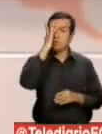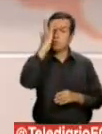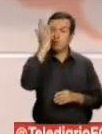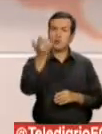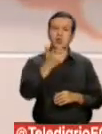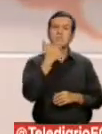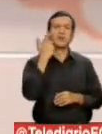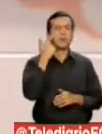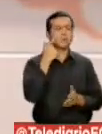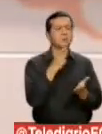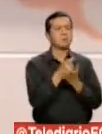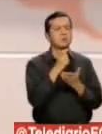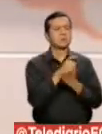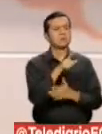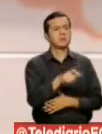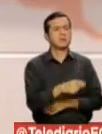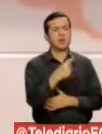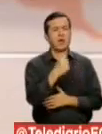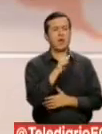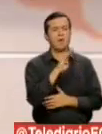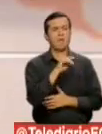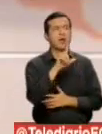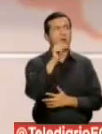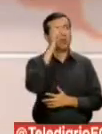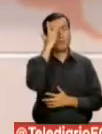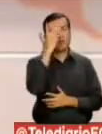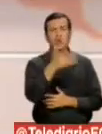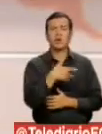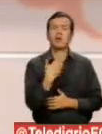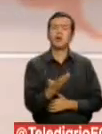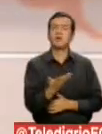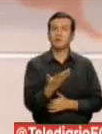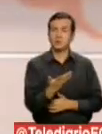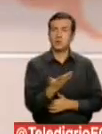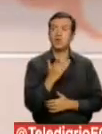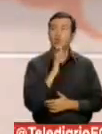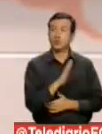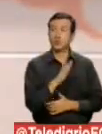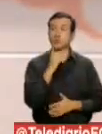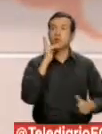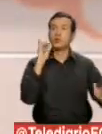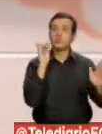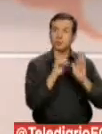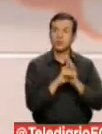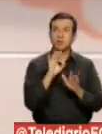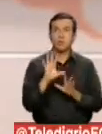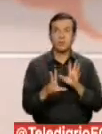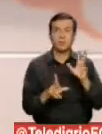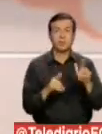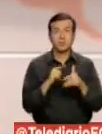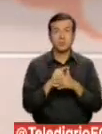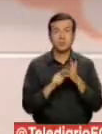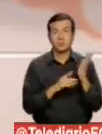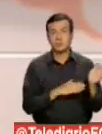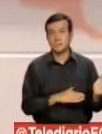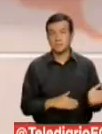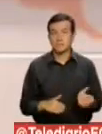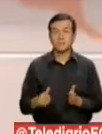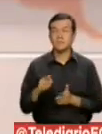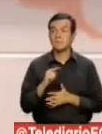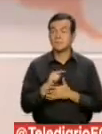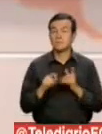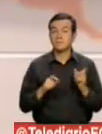se persigue y se ejecuta al general Jorge Gabela? Es justamente porque él había denunciado la corrupción en adquisición de